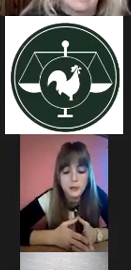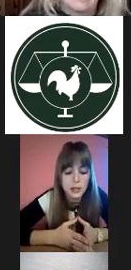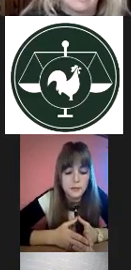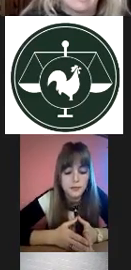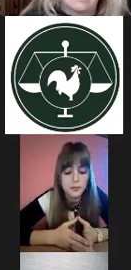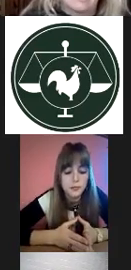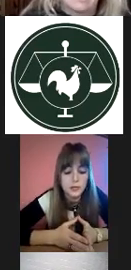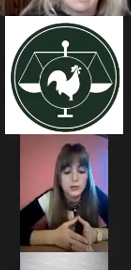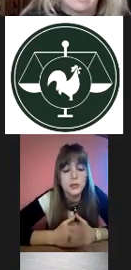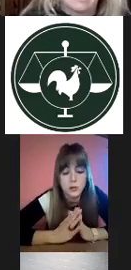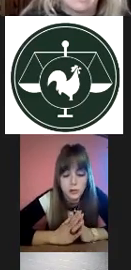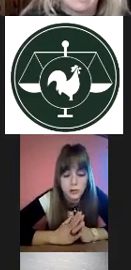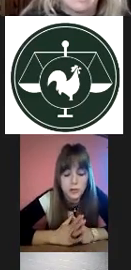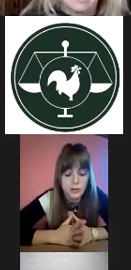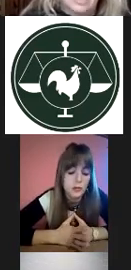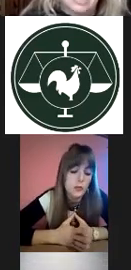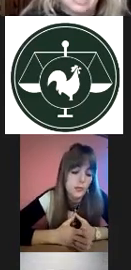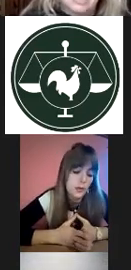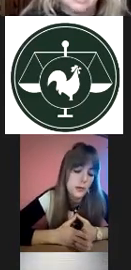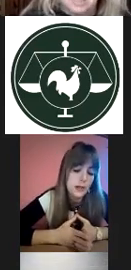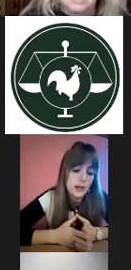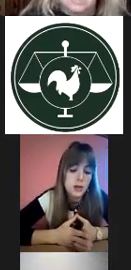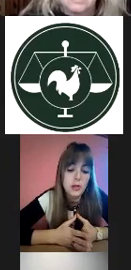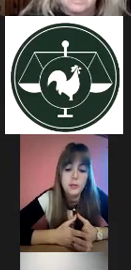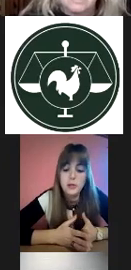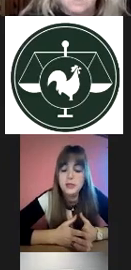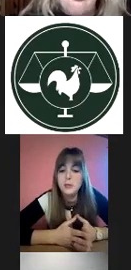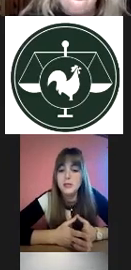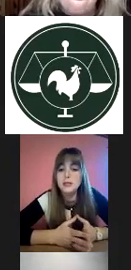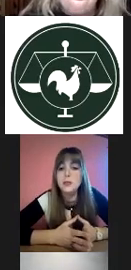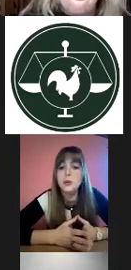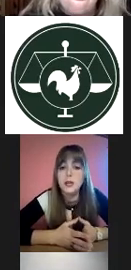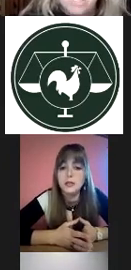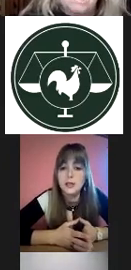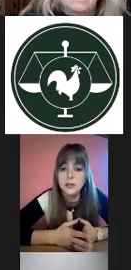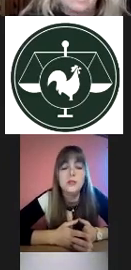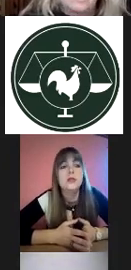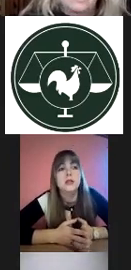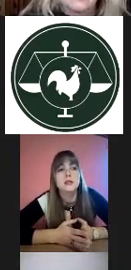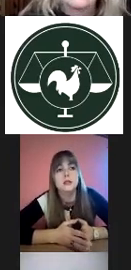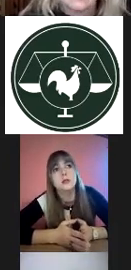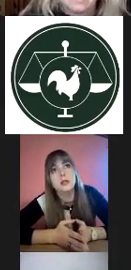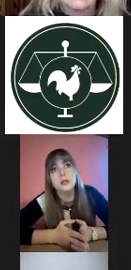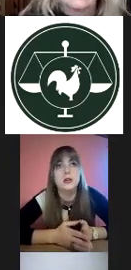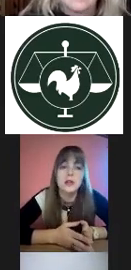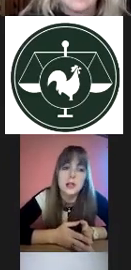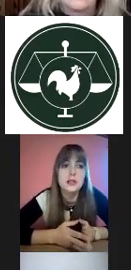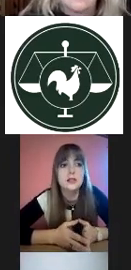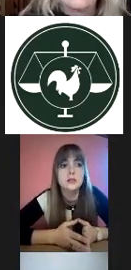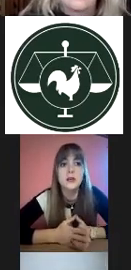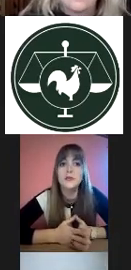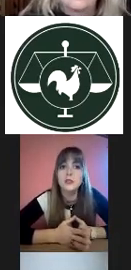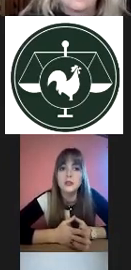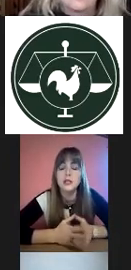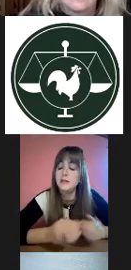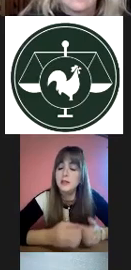pero yo por lo menos lo pude ver cómo la policía comienza a involucrarse, ¿no? Cómo hace los secuestros, los rescates y